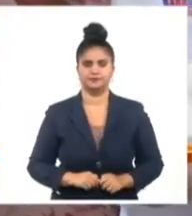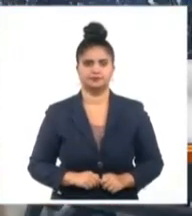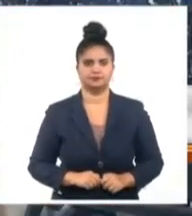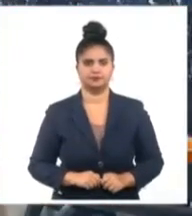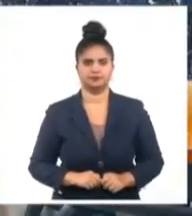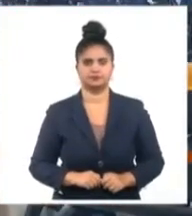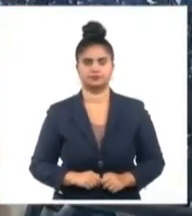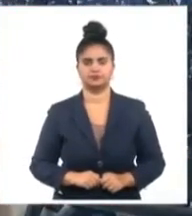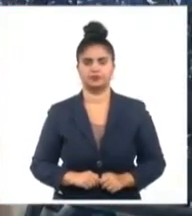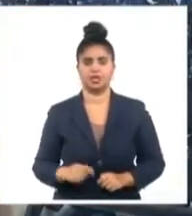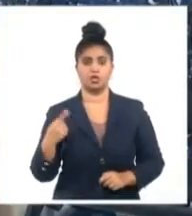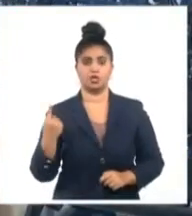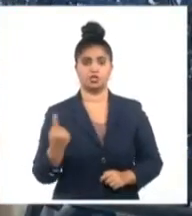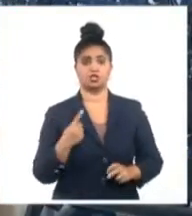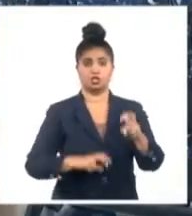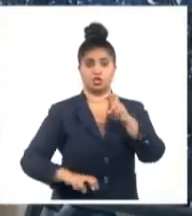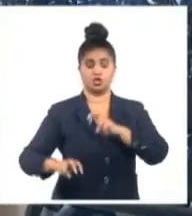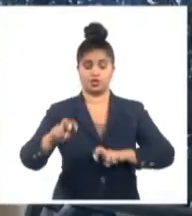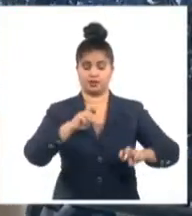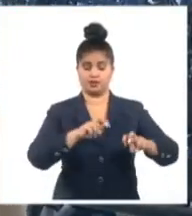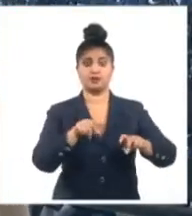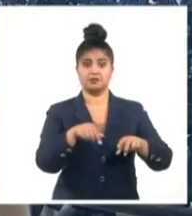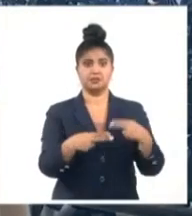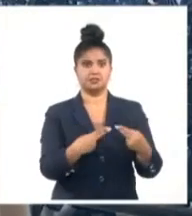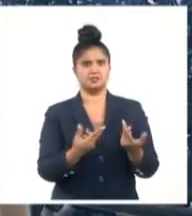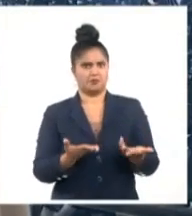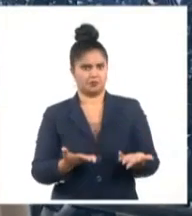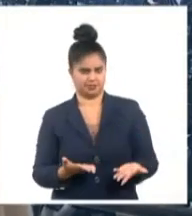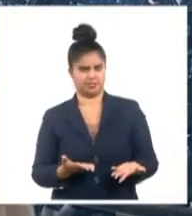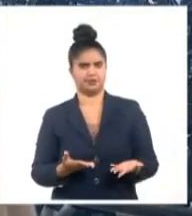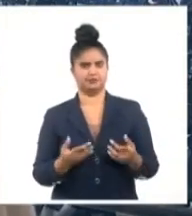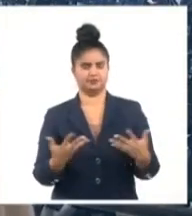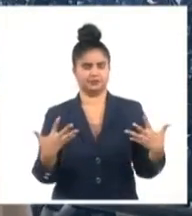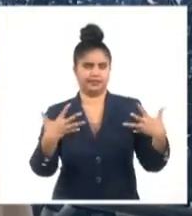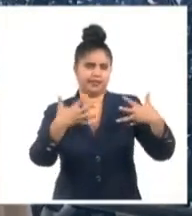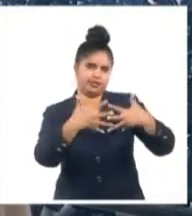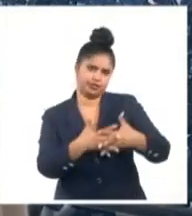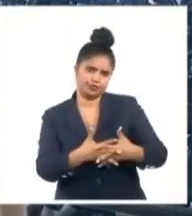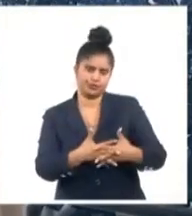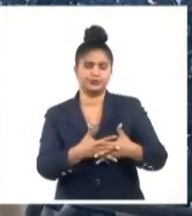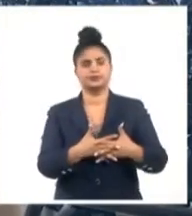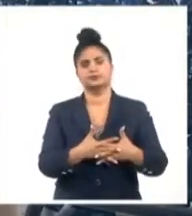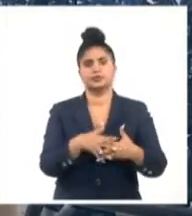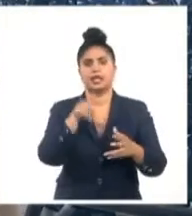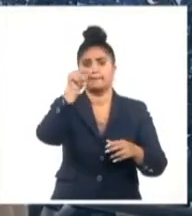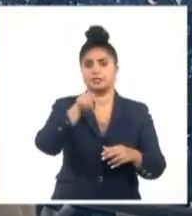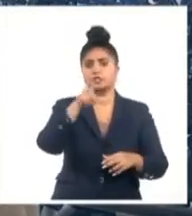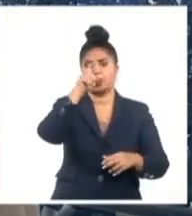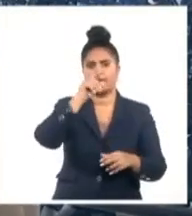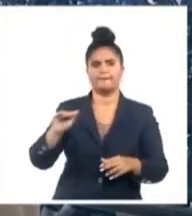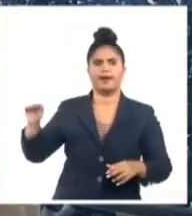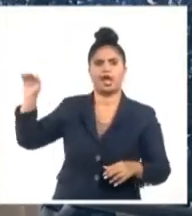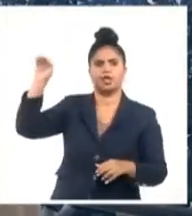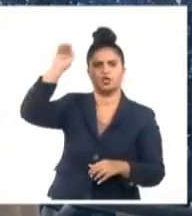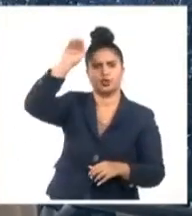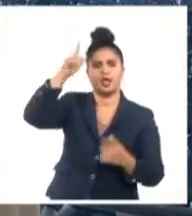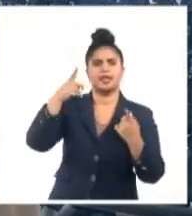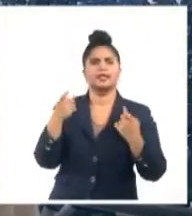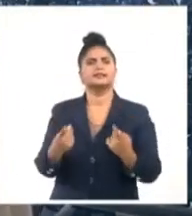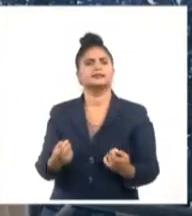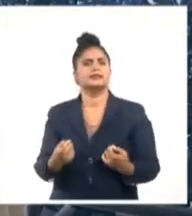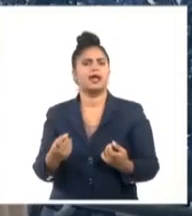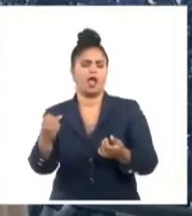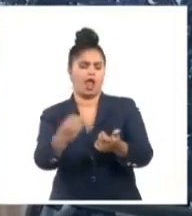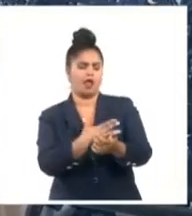una investigación muy importante que tiene que ver con las personas mayores que aún se